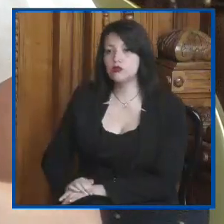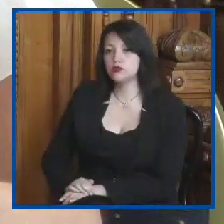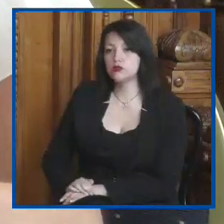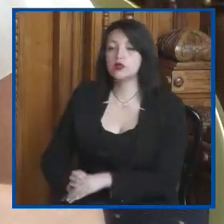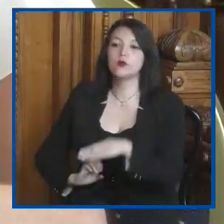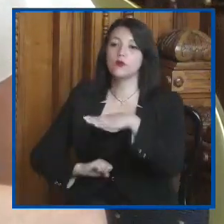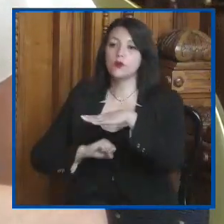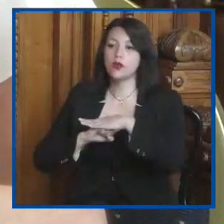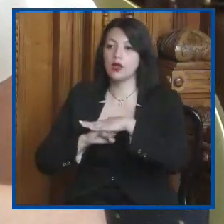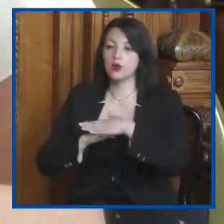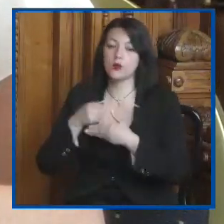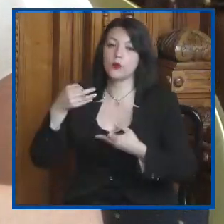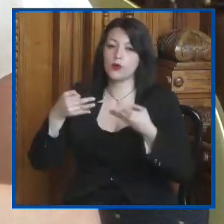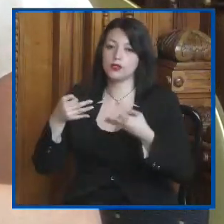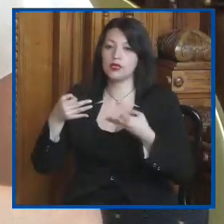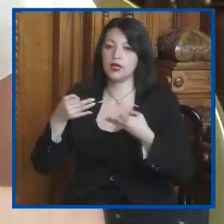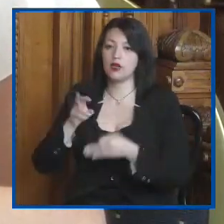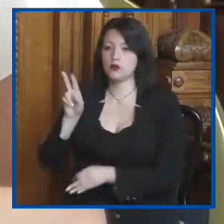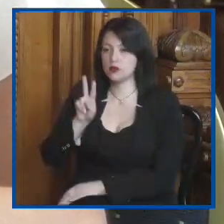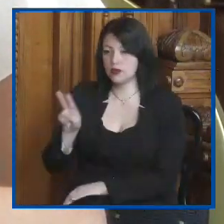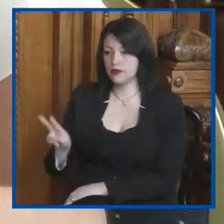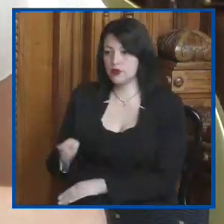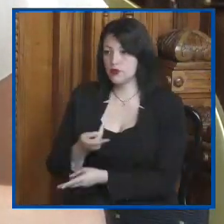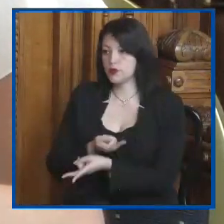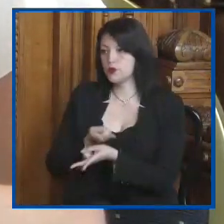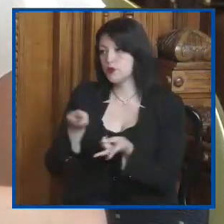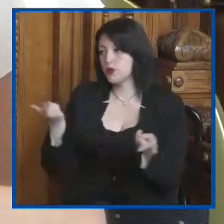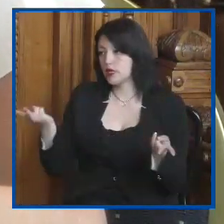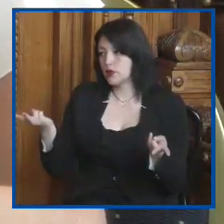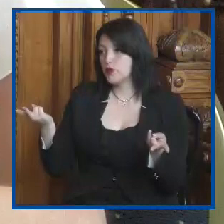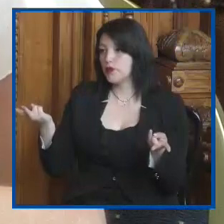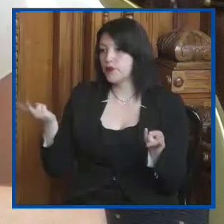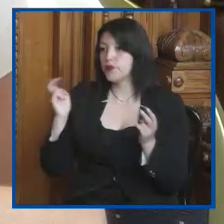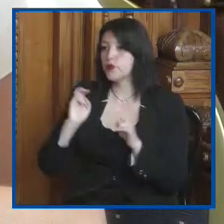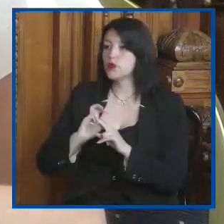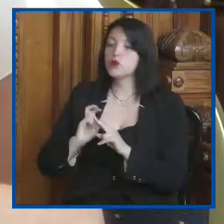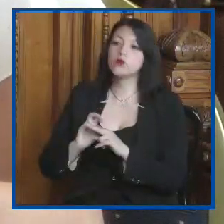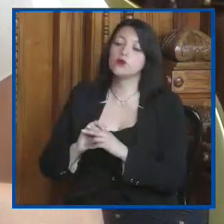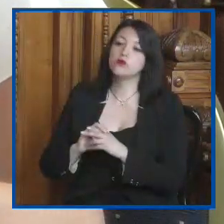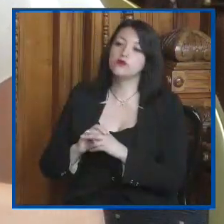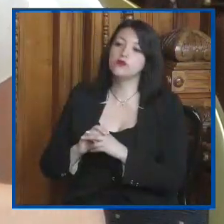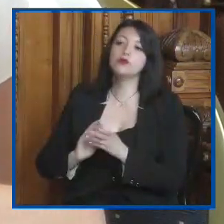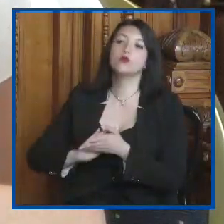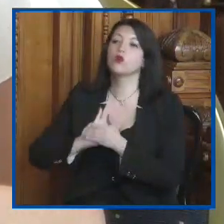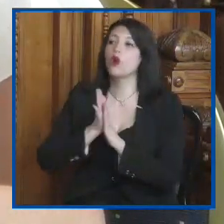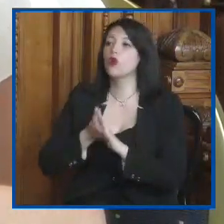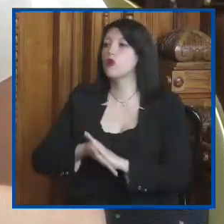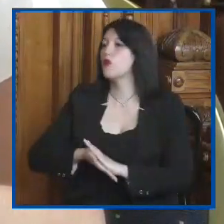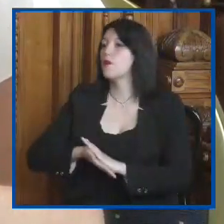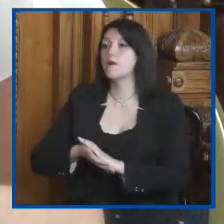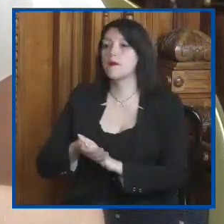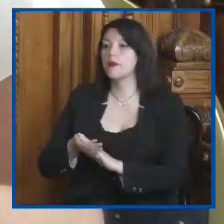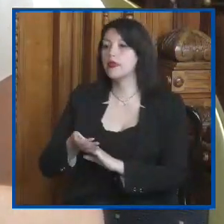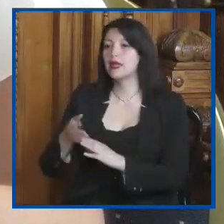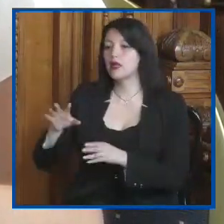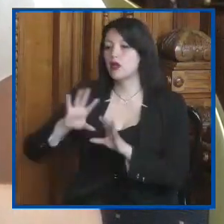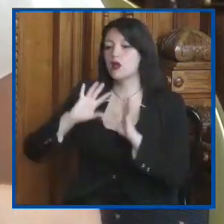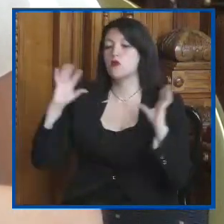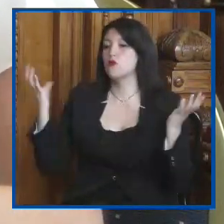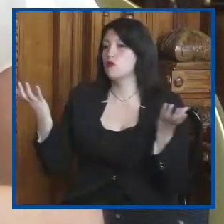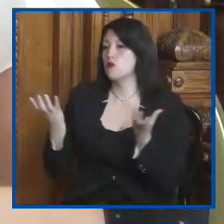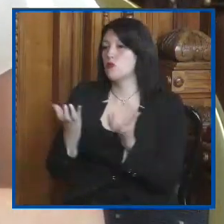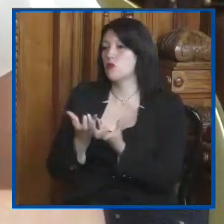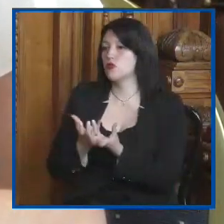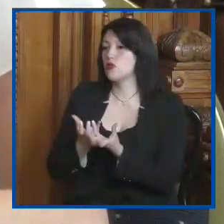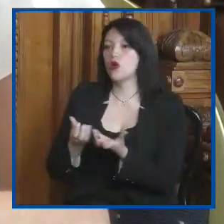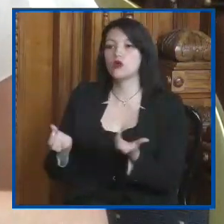Poder Judicial es un servicio público donde atraviesa en todos nuestros países, lamentablemente, una crisis de